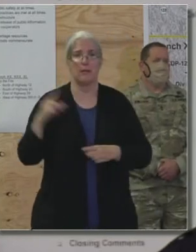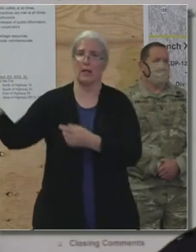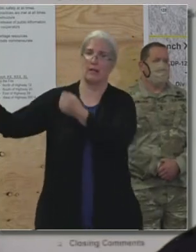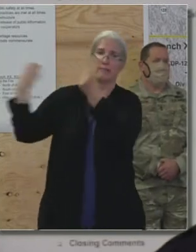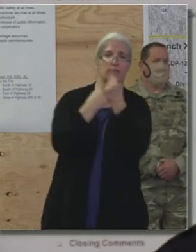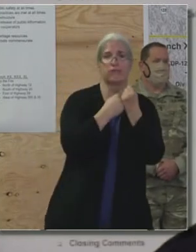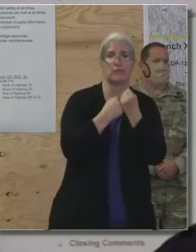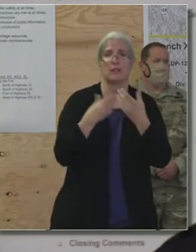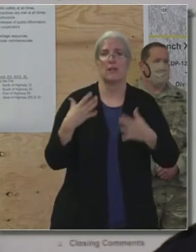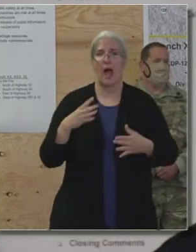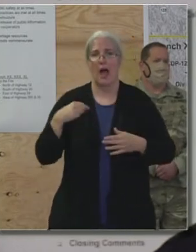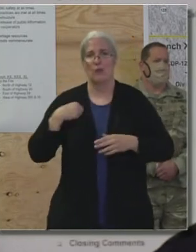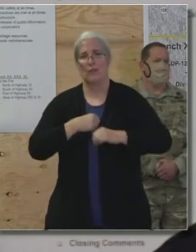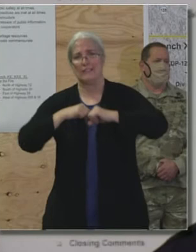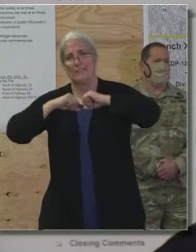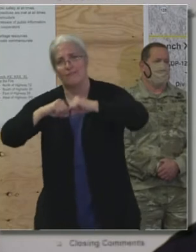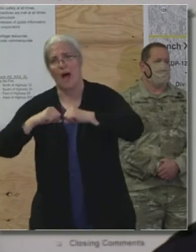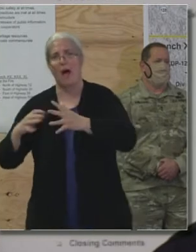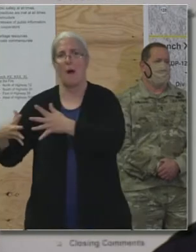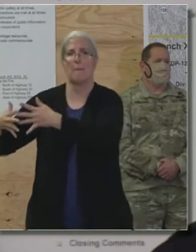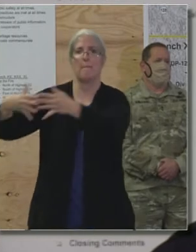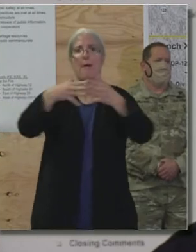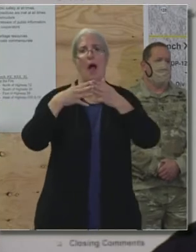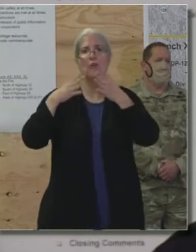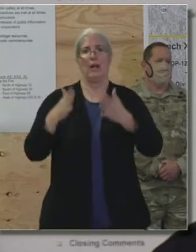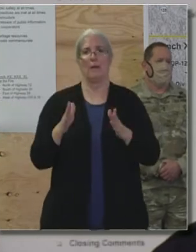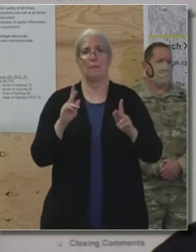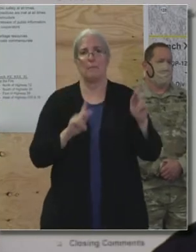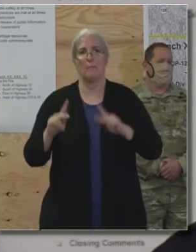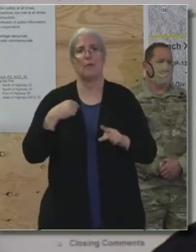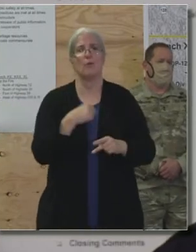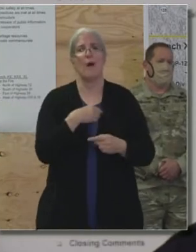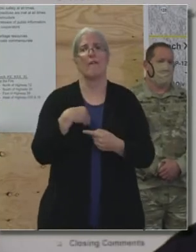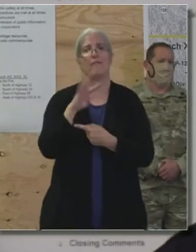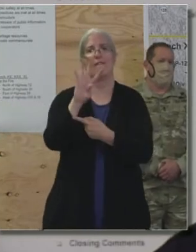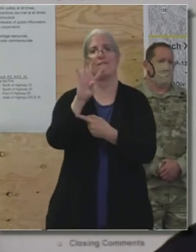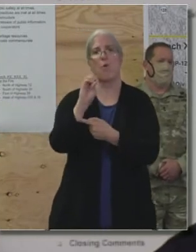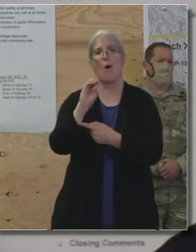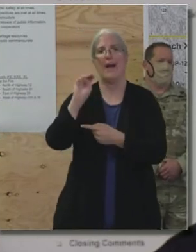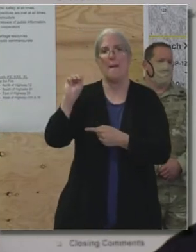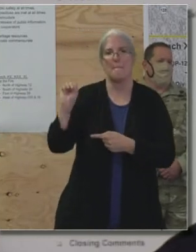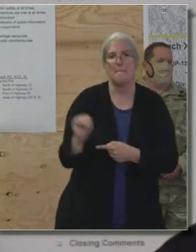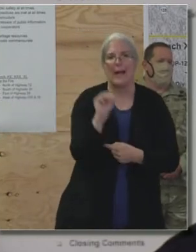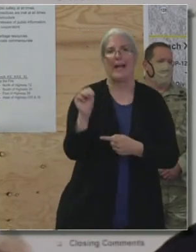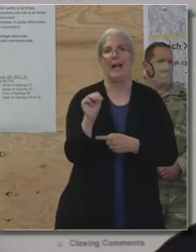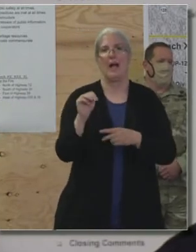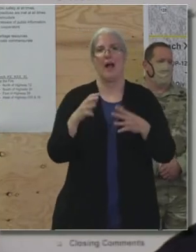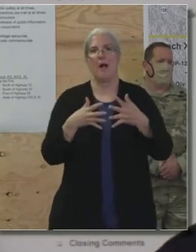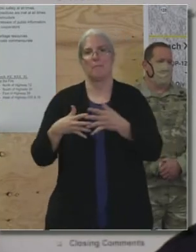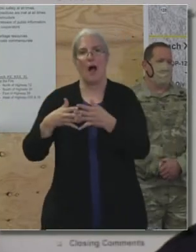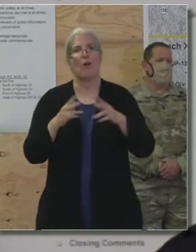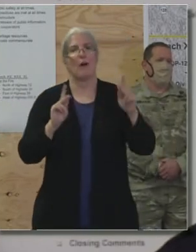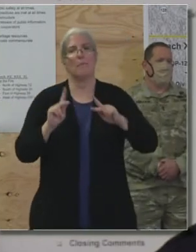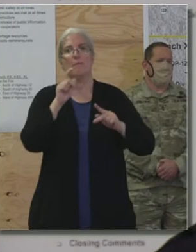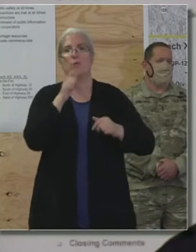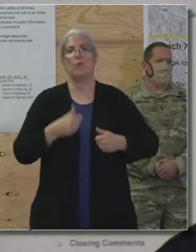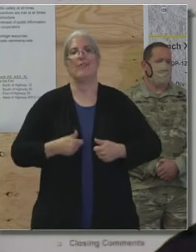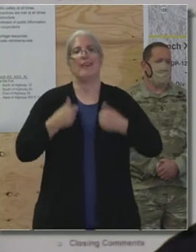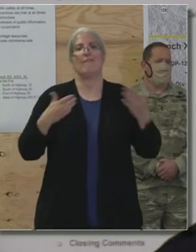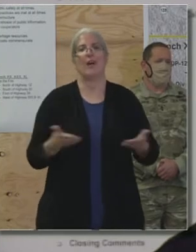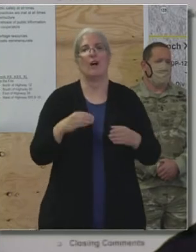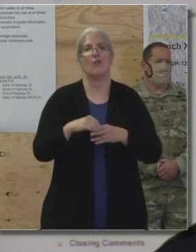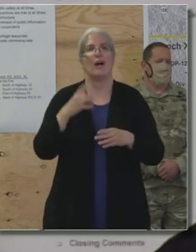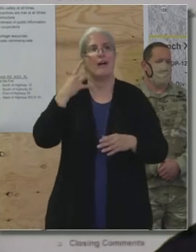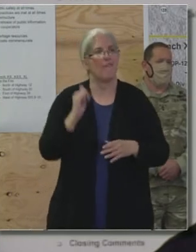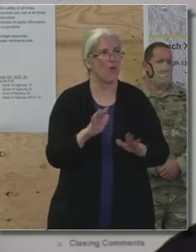americana y ahorita a 40 millones de americanos que viven en el grande estado de california no hay ni uno de ellos que esté